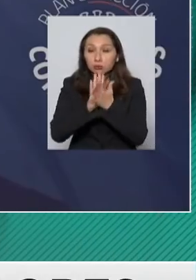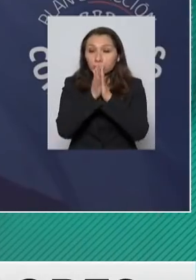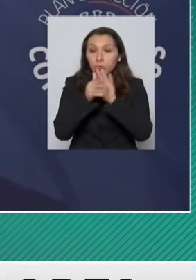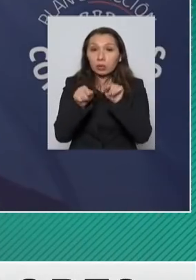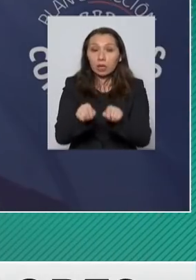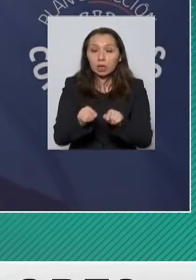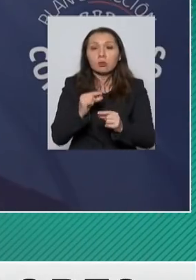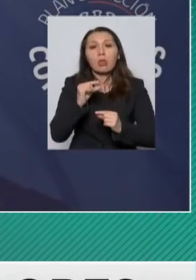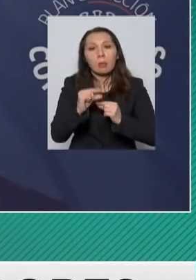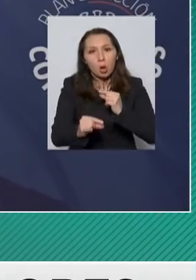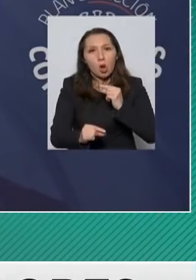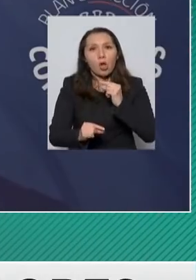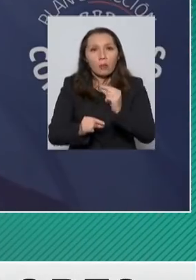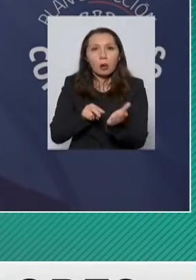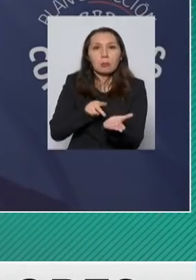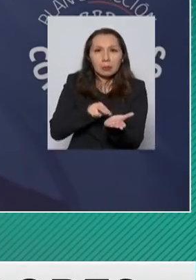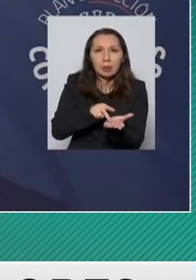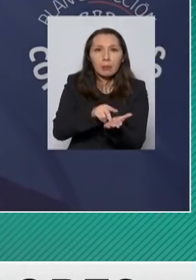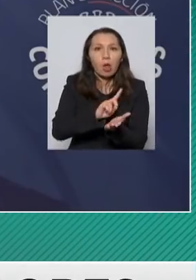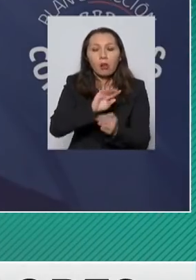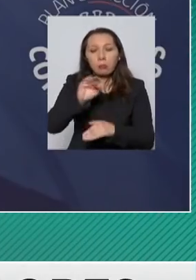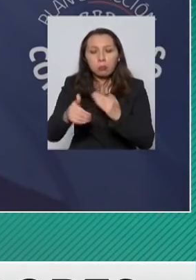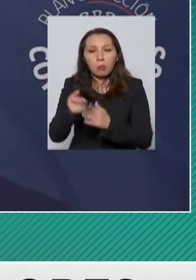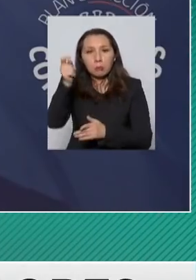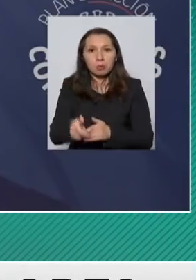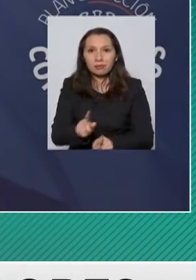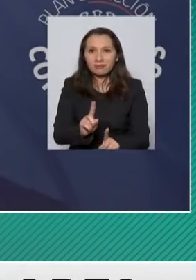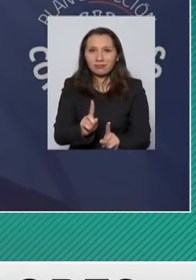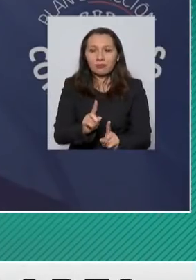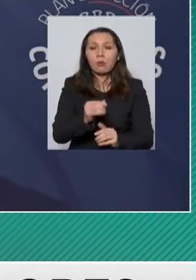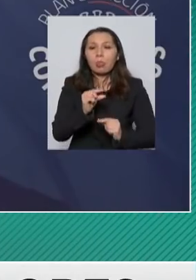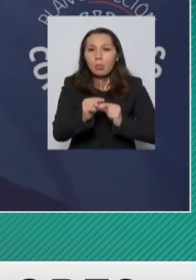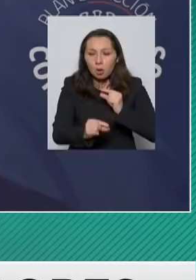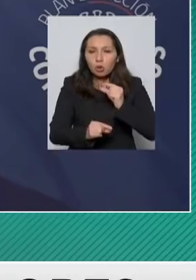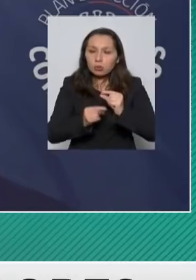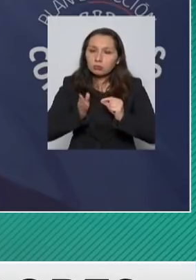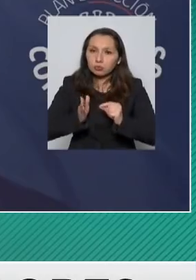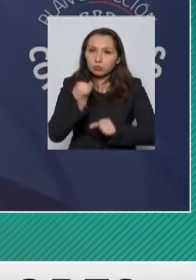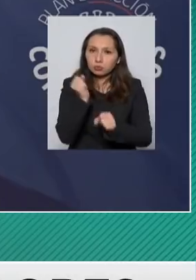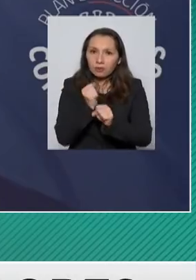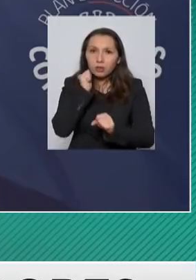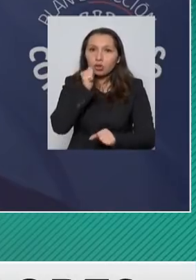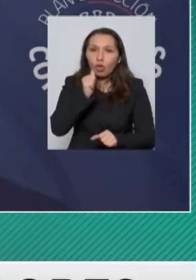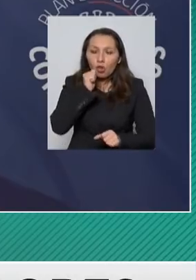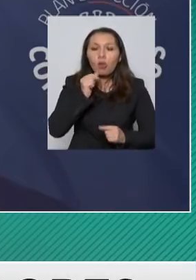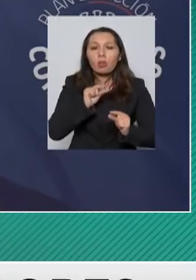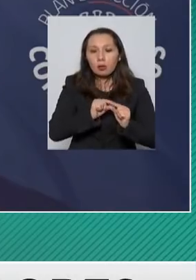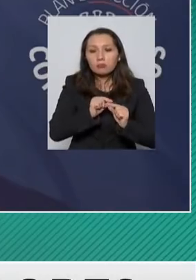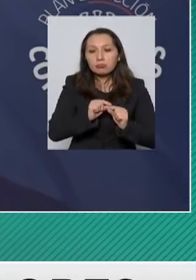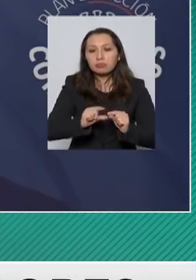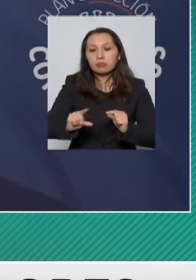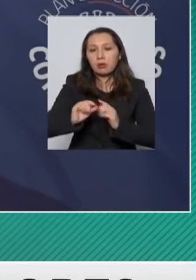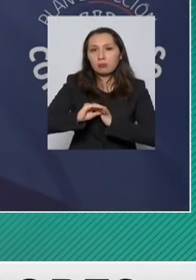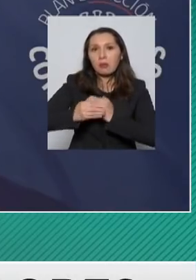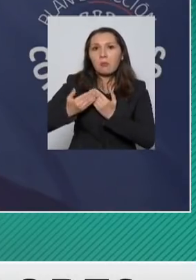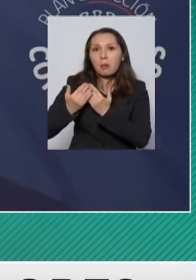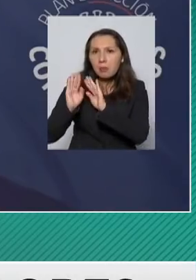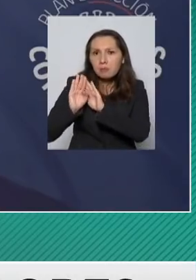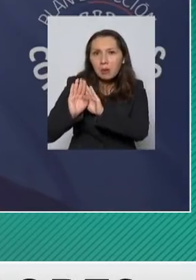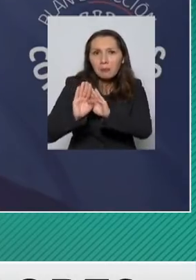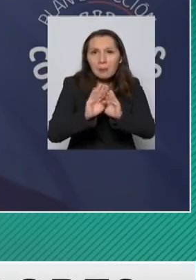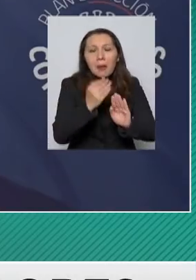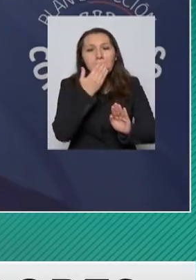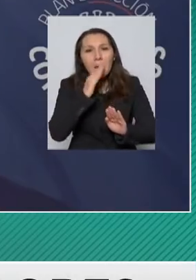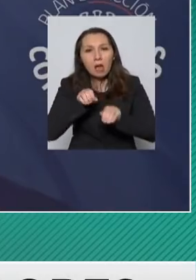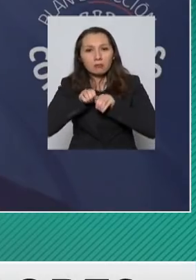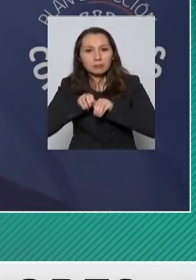se va haciendo paso a paso, no es de un día para otro. Tenemos que seguir trabajando diariamente para poder enfrentar de buena forma esta